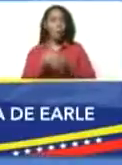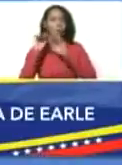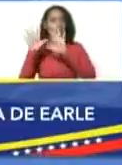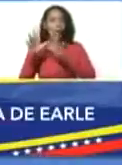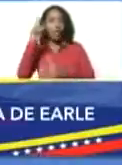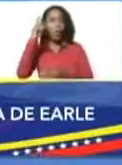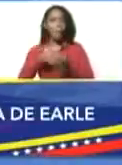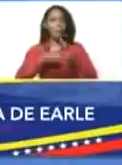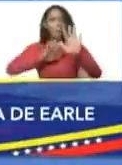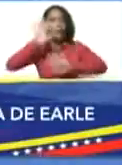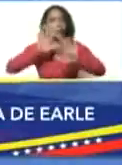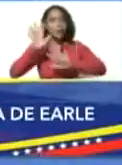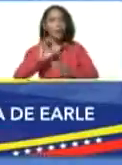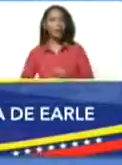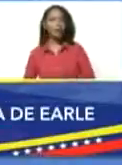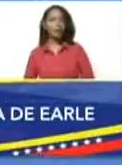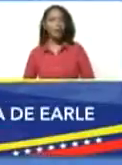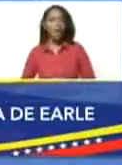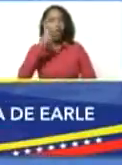2010-2015,